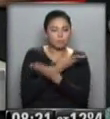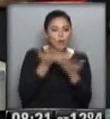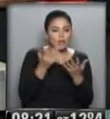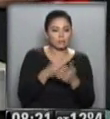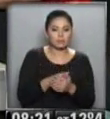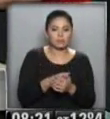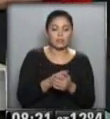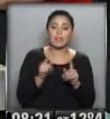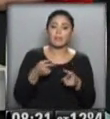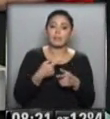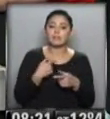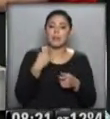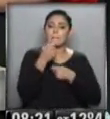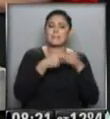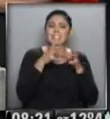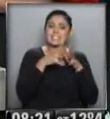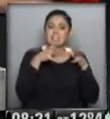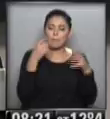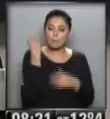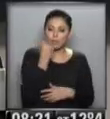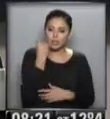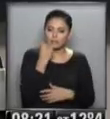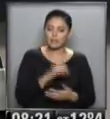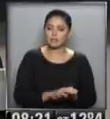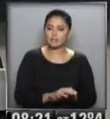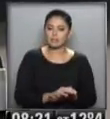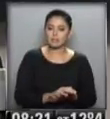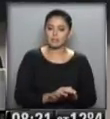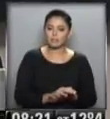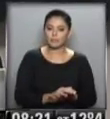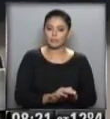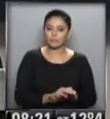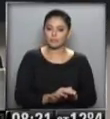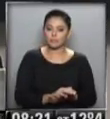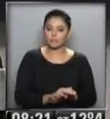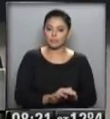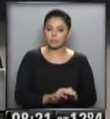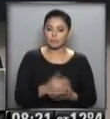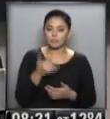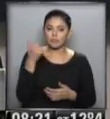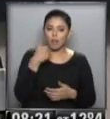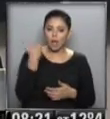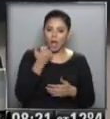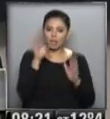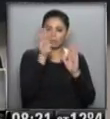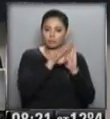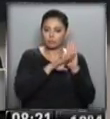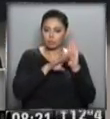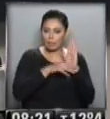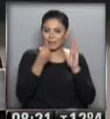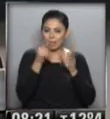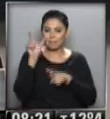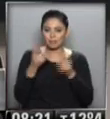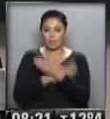incluso entre las grandes empresas hay que reconocer que hay existen programas de inserción